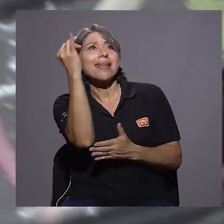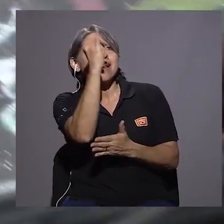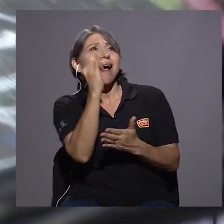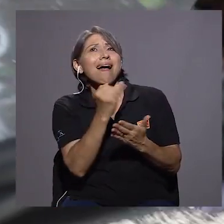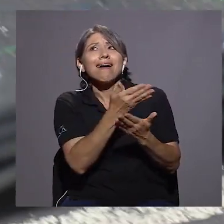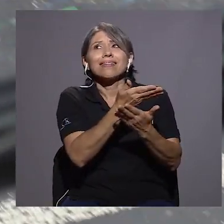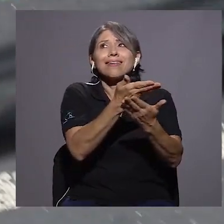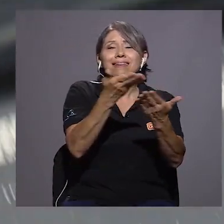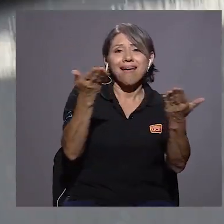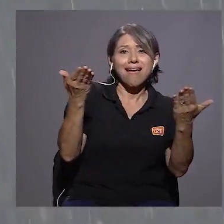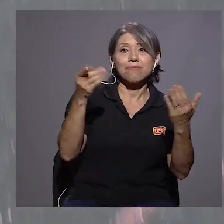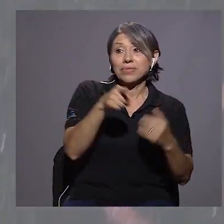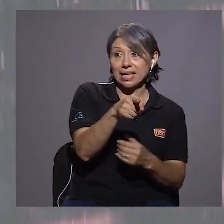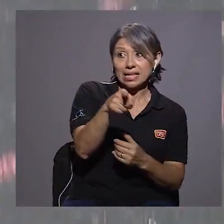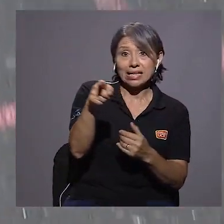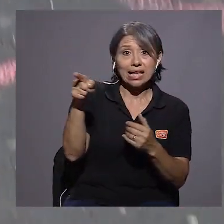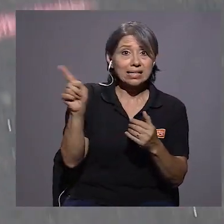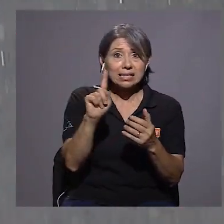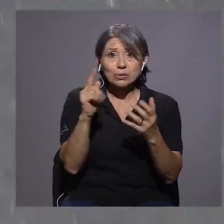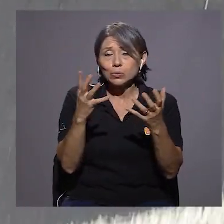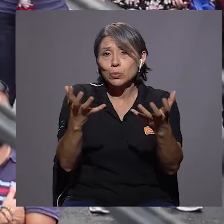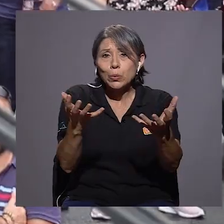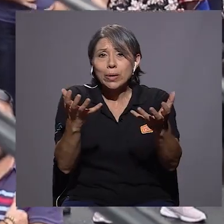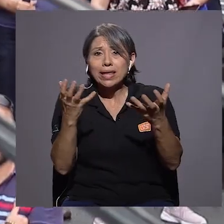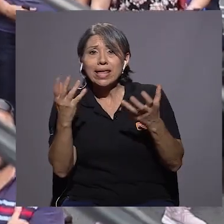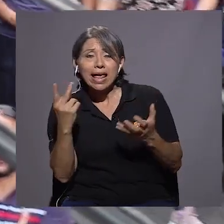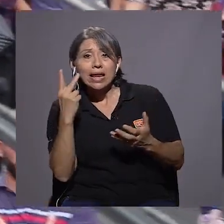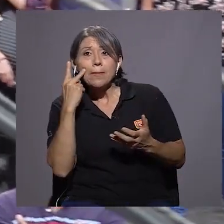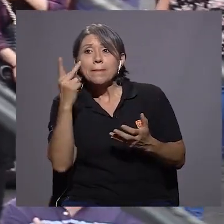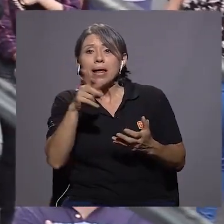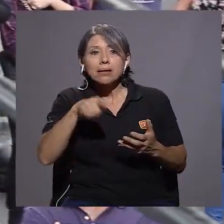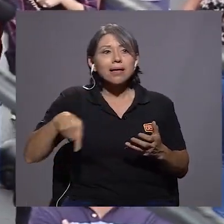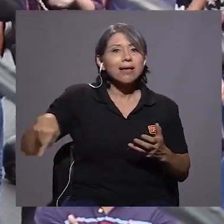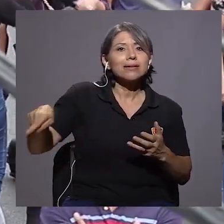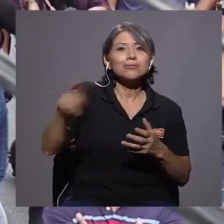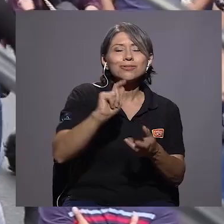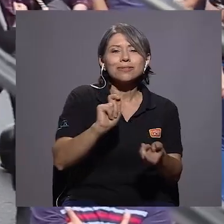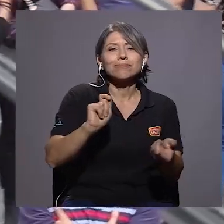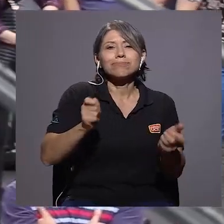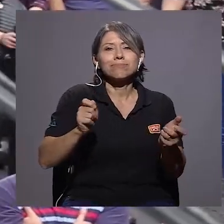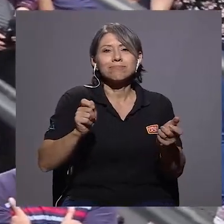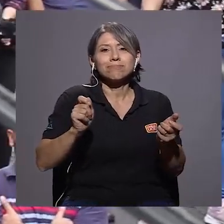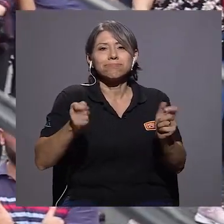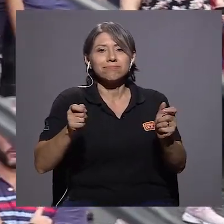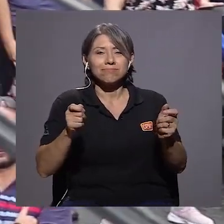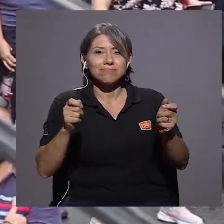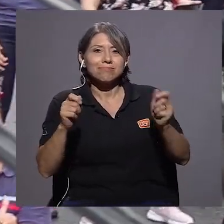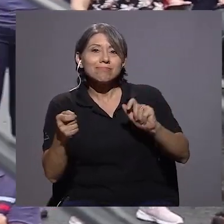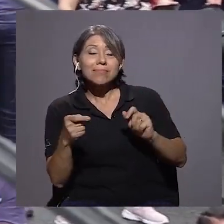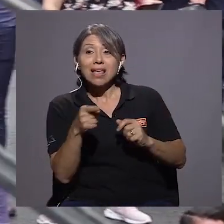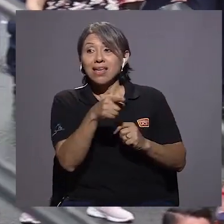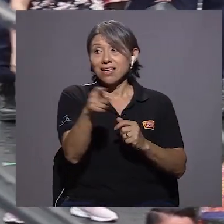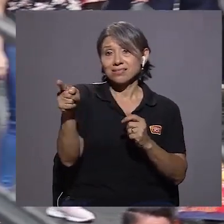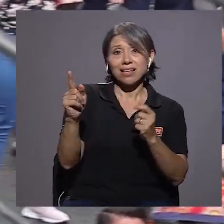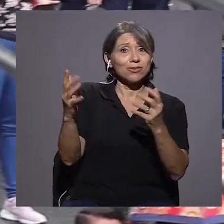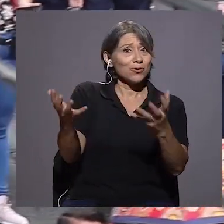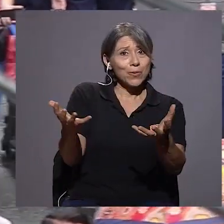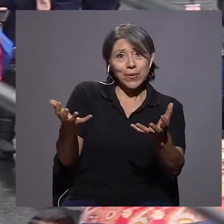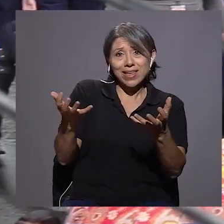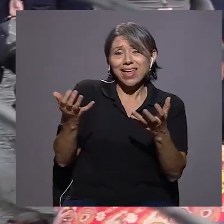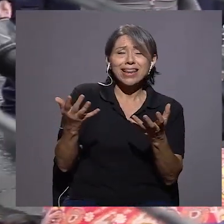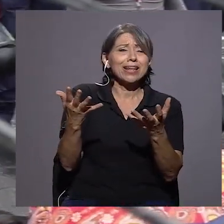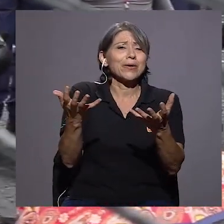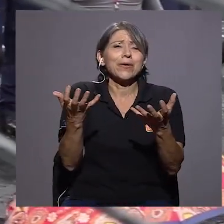el arte que hay acá. Y es que ellos no quieren ver que esto se está transformando. Y es que ellos no